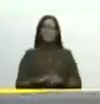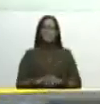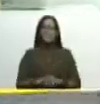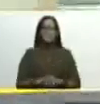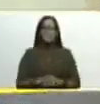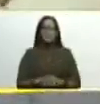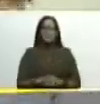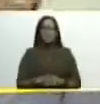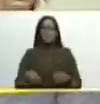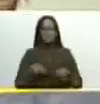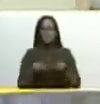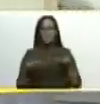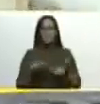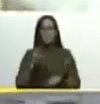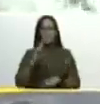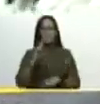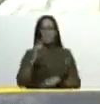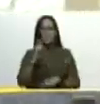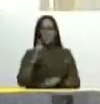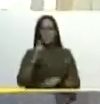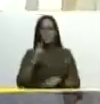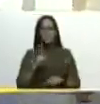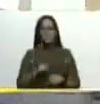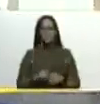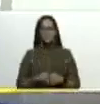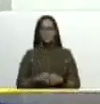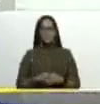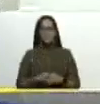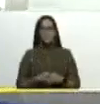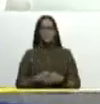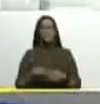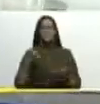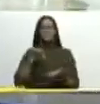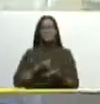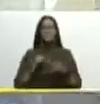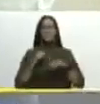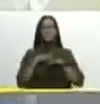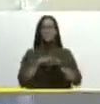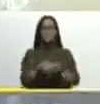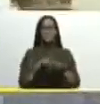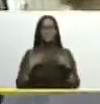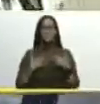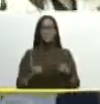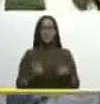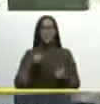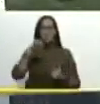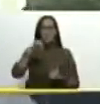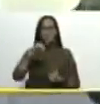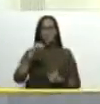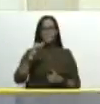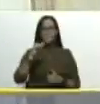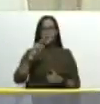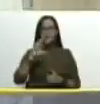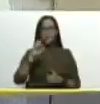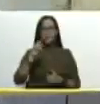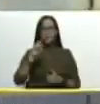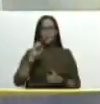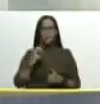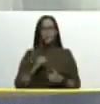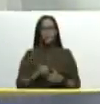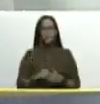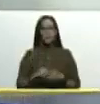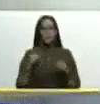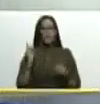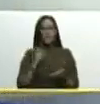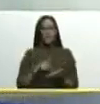En el área de rayos X. De estas áreas recuperadas, el Centro Integral aquí, de Salud de Macuto. Aquí contamos